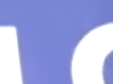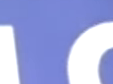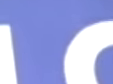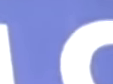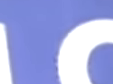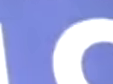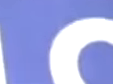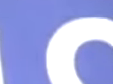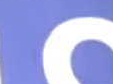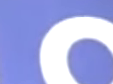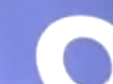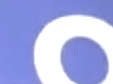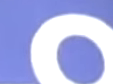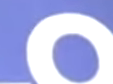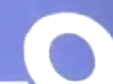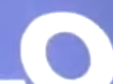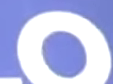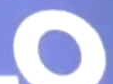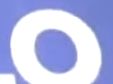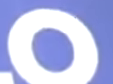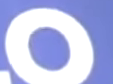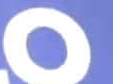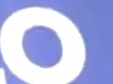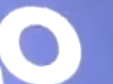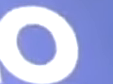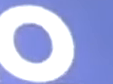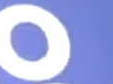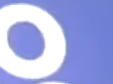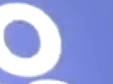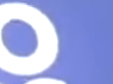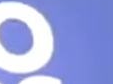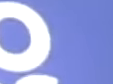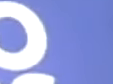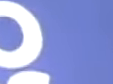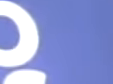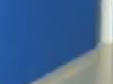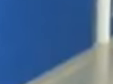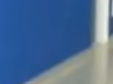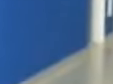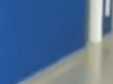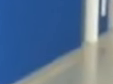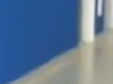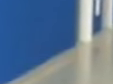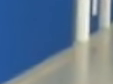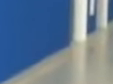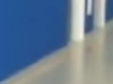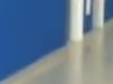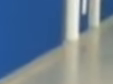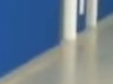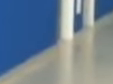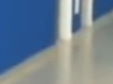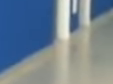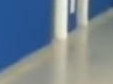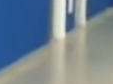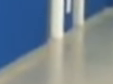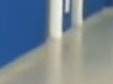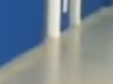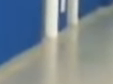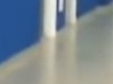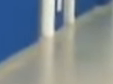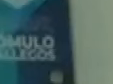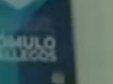veterinaria odontología y Próximamente psicología a las ya tradicionales en esta casa de estudio que son medicina enfermería y